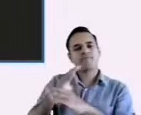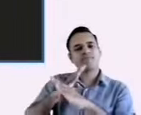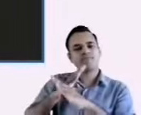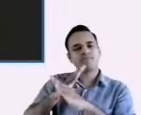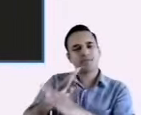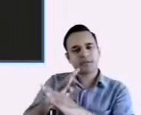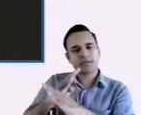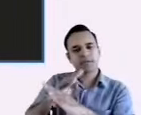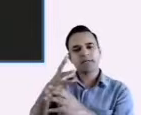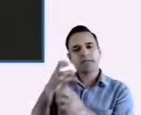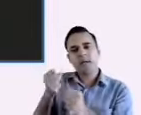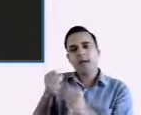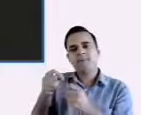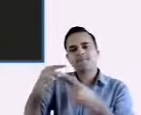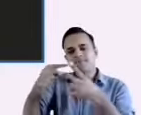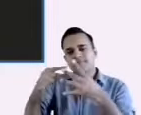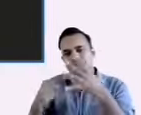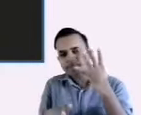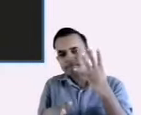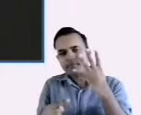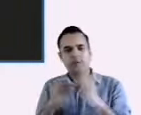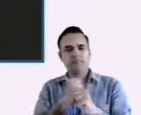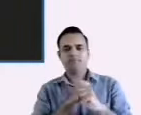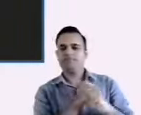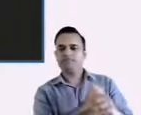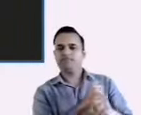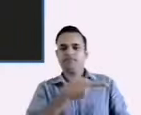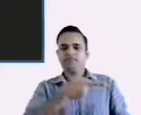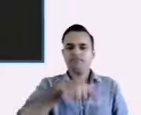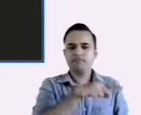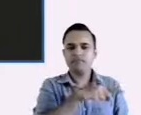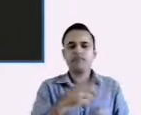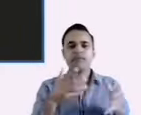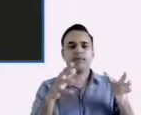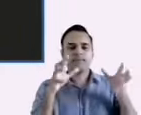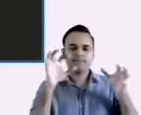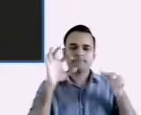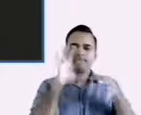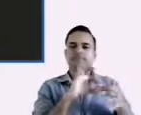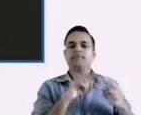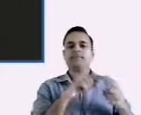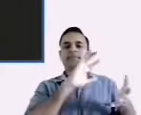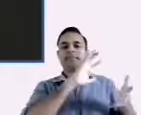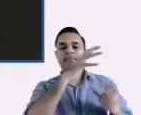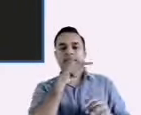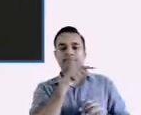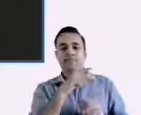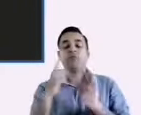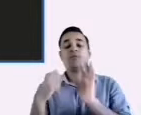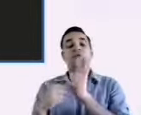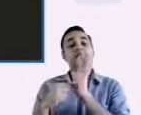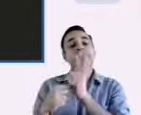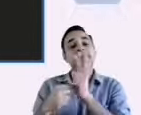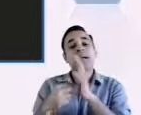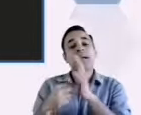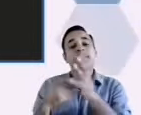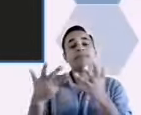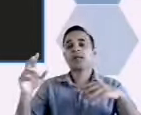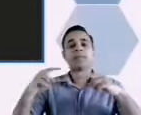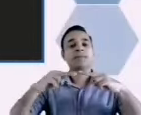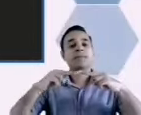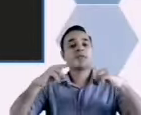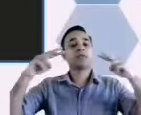con diseños y dispositivos antisísmicos de última generación considerando escenarios de